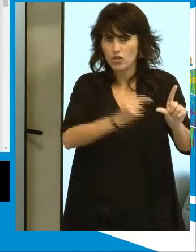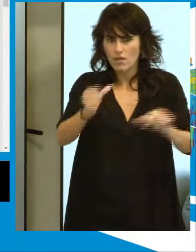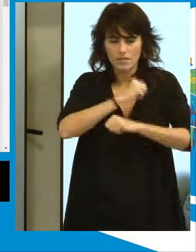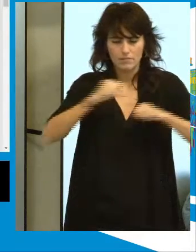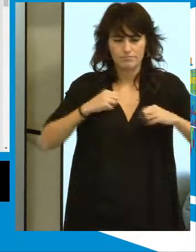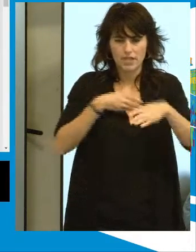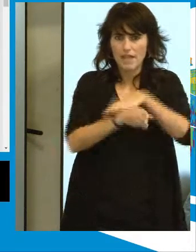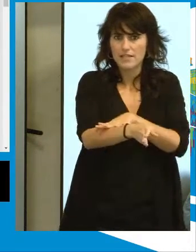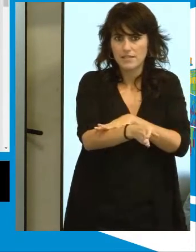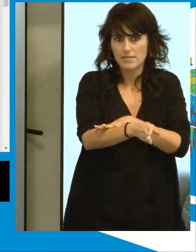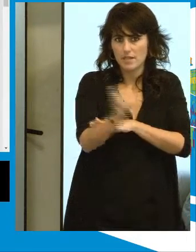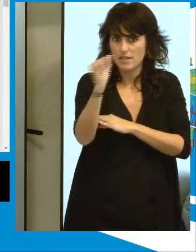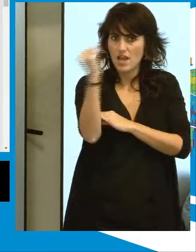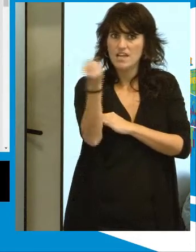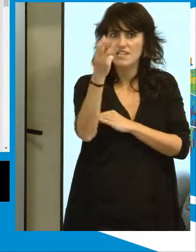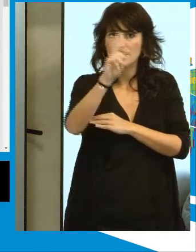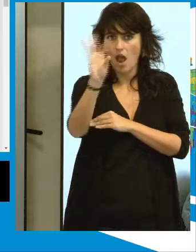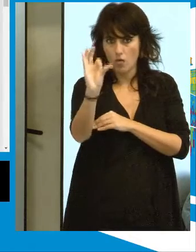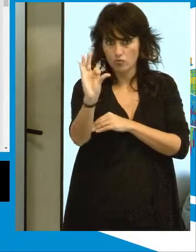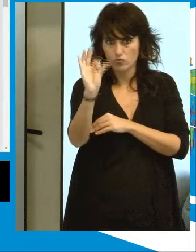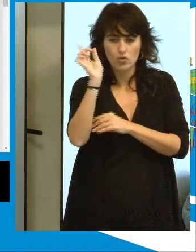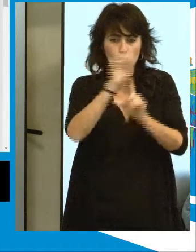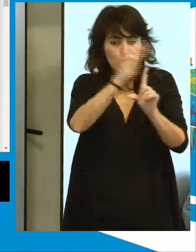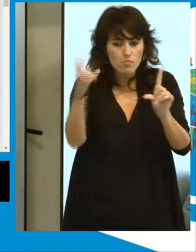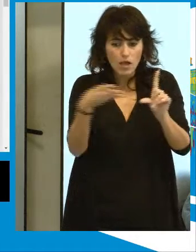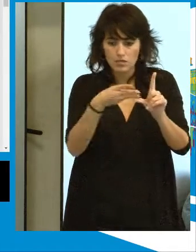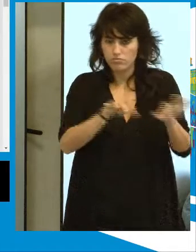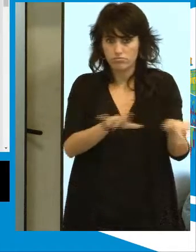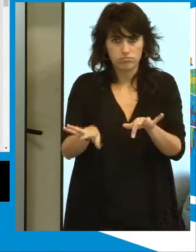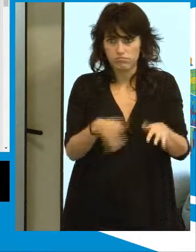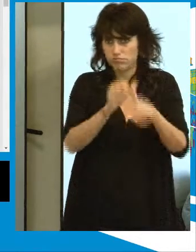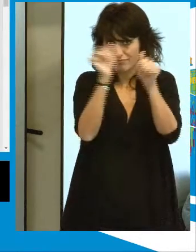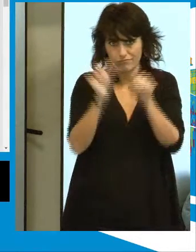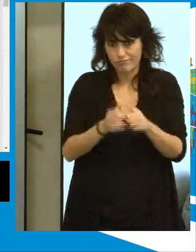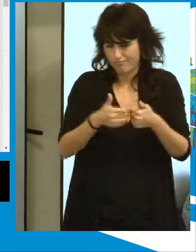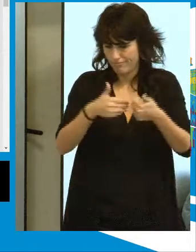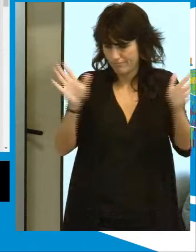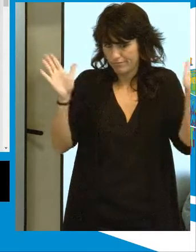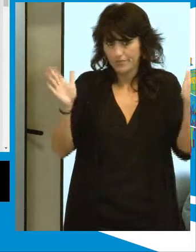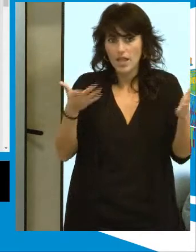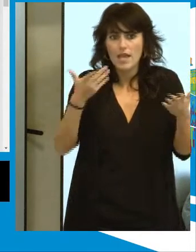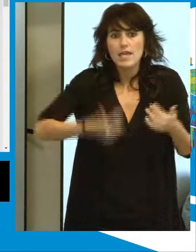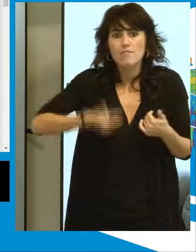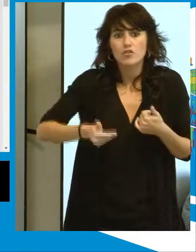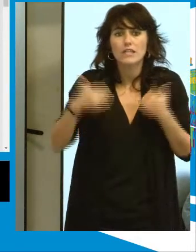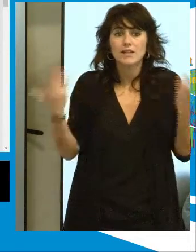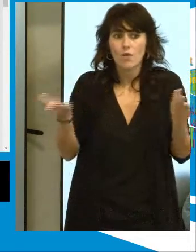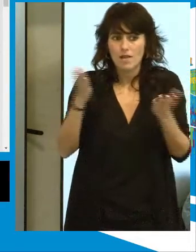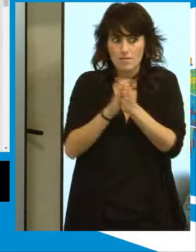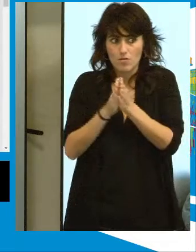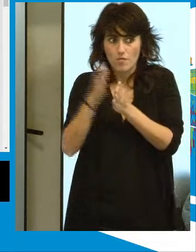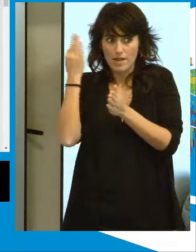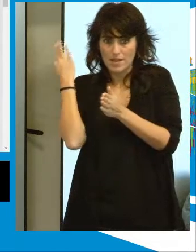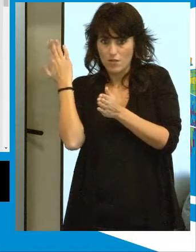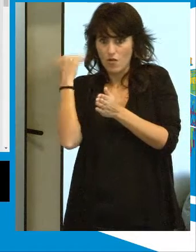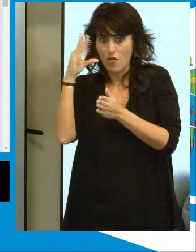accesibles. Y simplemente manejando la web, te manejan la web de cualquier manera. Ahora, lo importante es lo que decía el compañero de